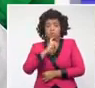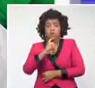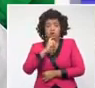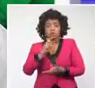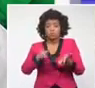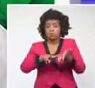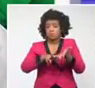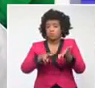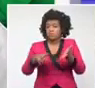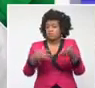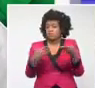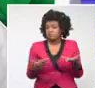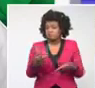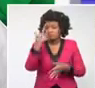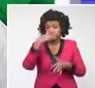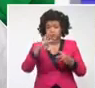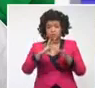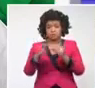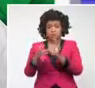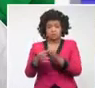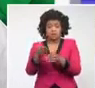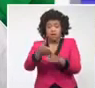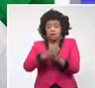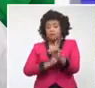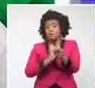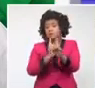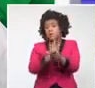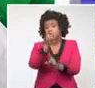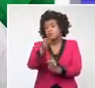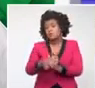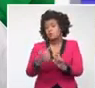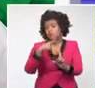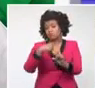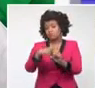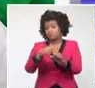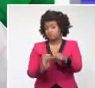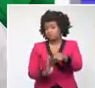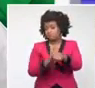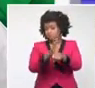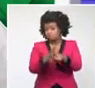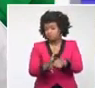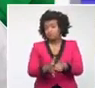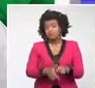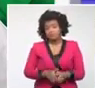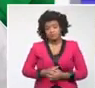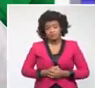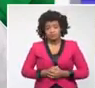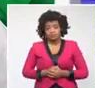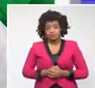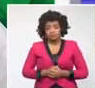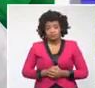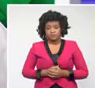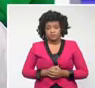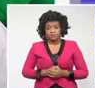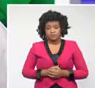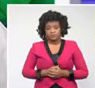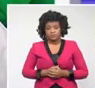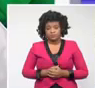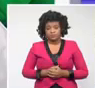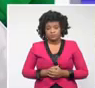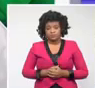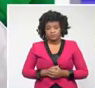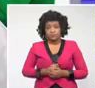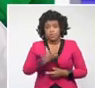Artemisa, contacto de un caso confirmado previamente, que tenía como antecedente un síndrome de